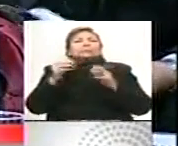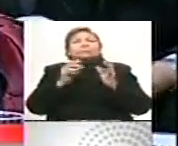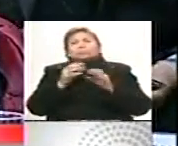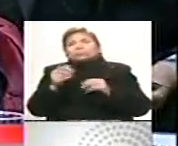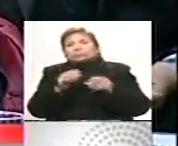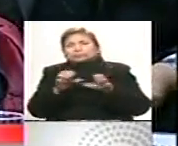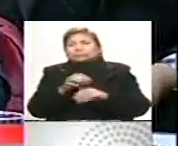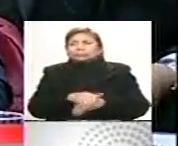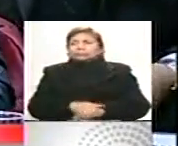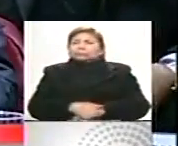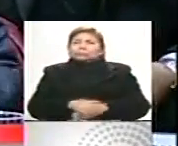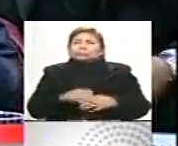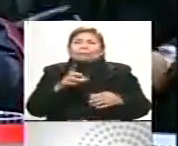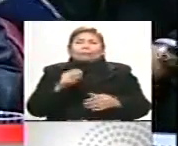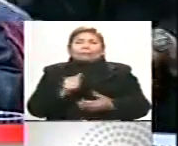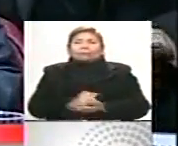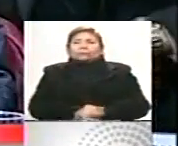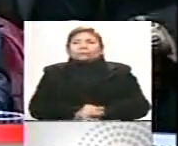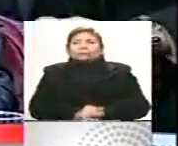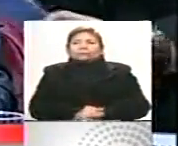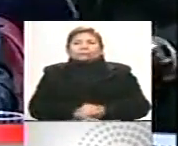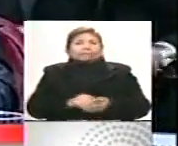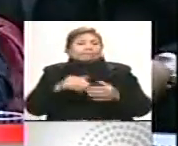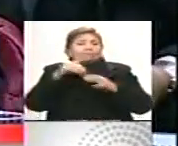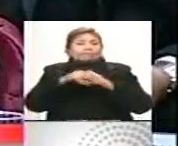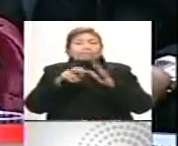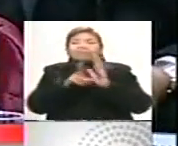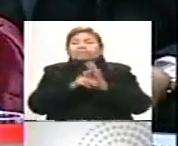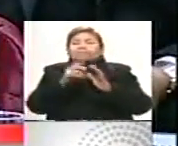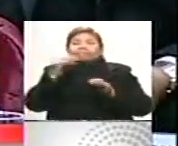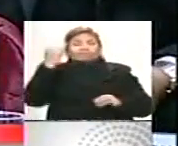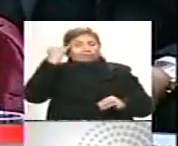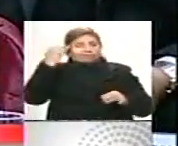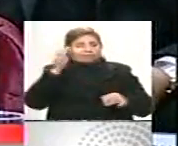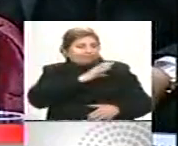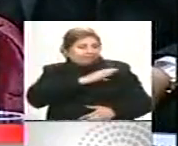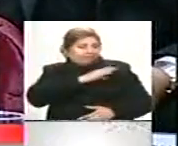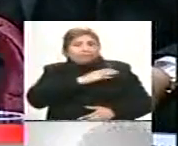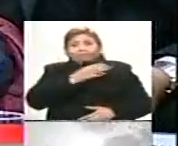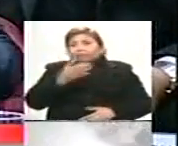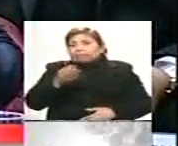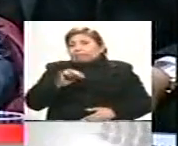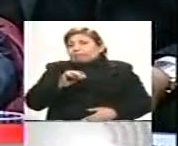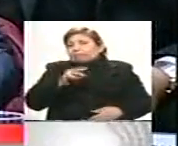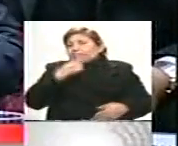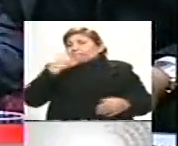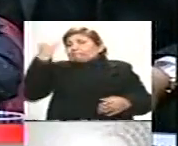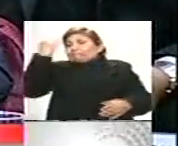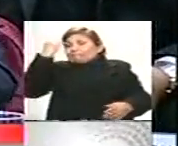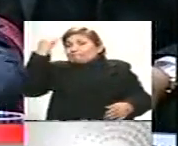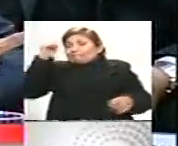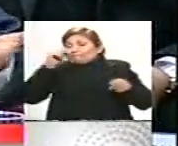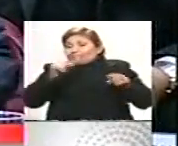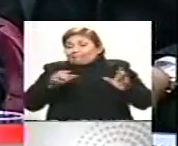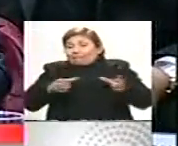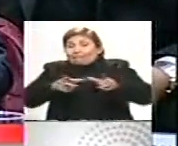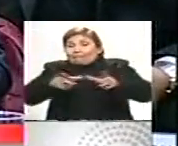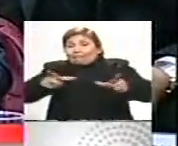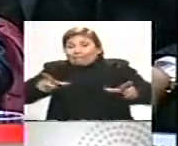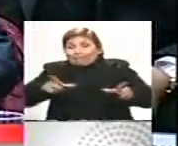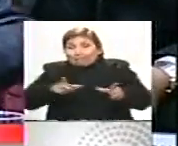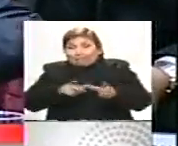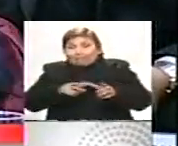activar la vacancia por incapacidad moral. La idea es que este sea un espacio de